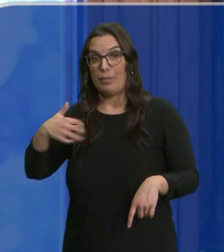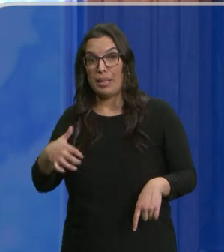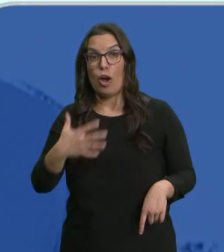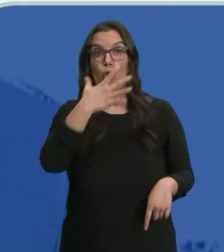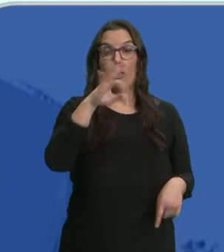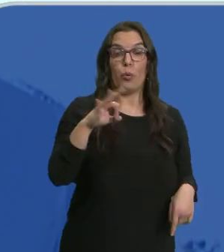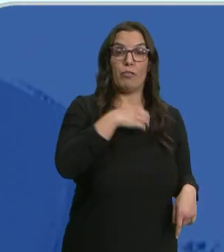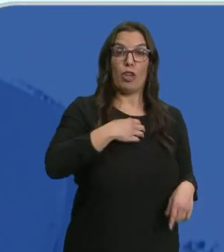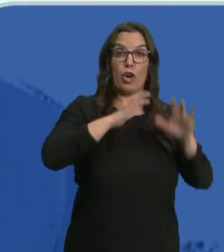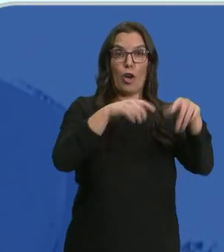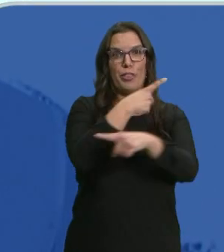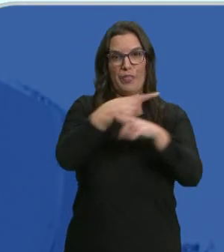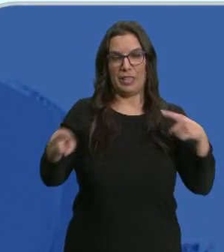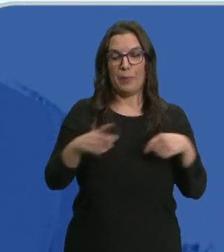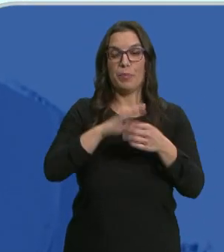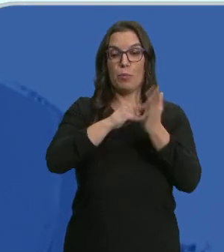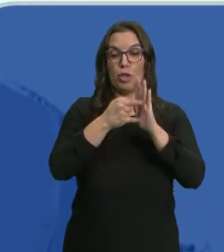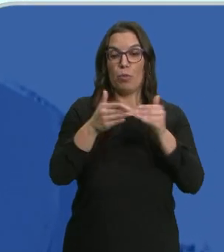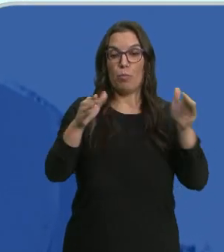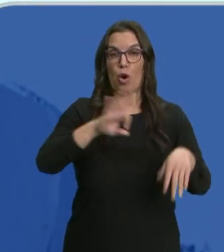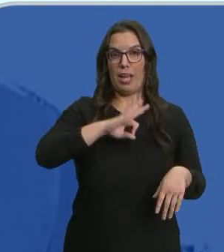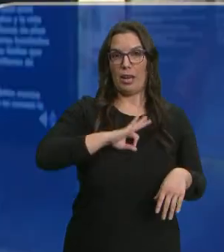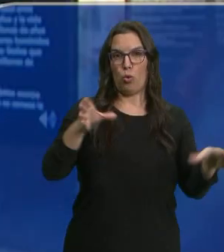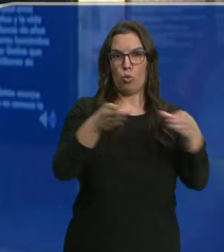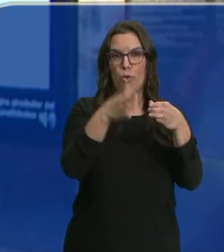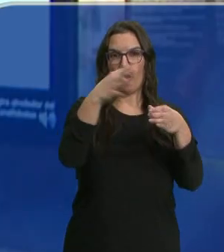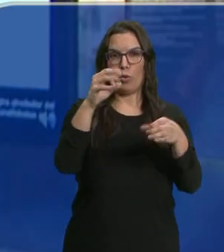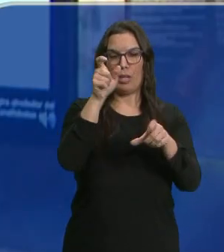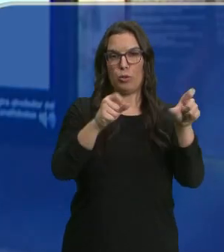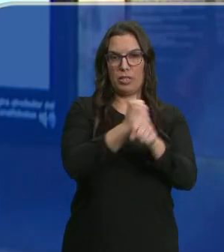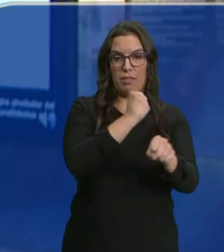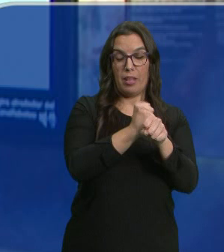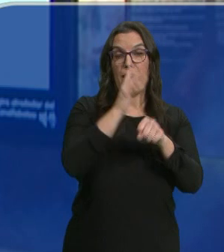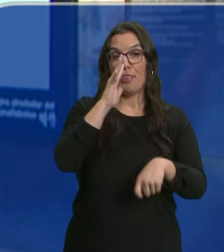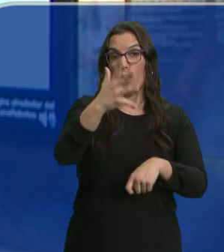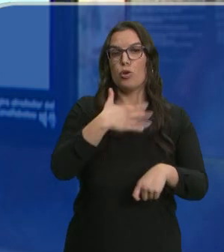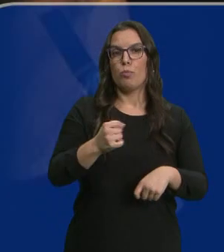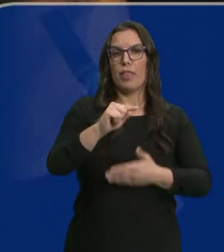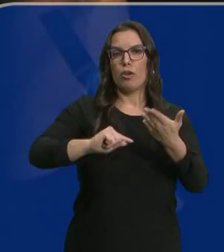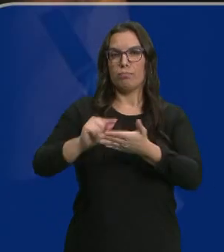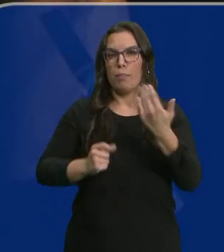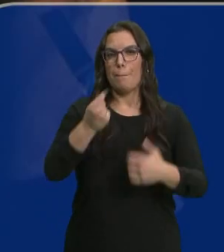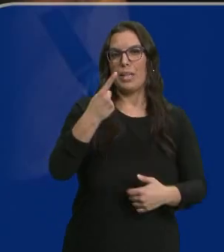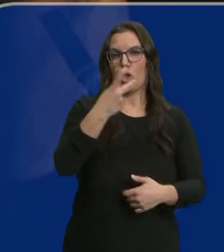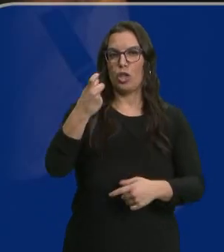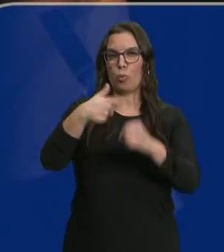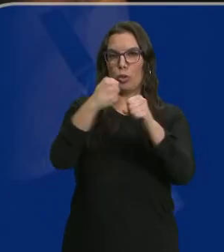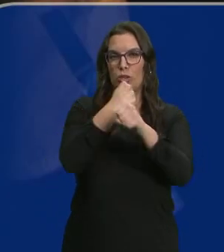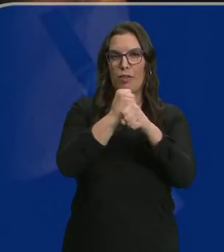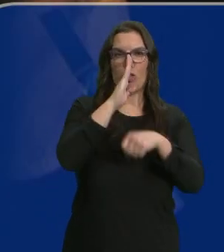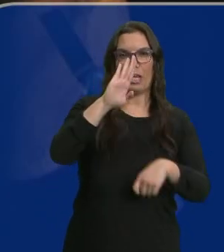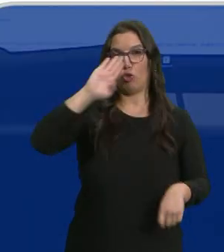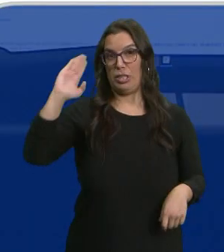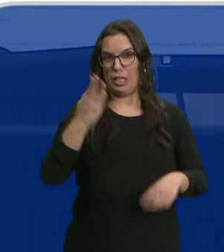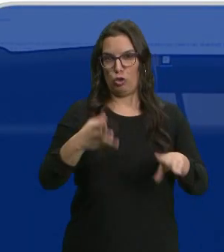este rango en León. El proyecto empezaría en enero con 50 trabajadores. En 5 años podrían generarse 1.200 puestos de trabajo entre